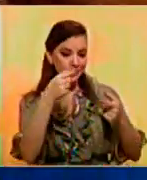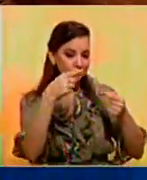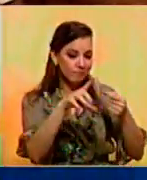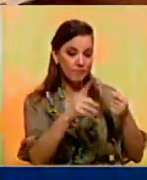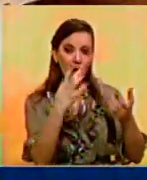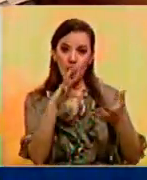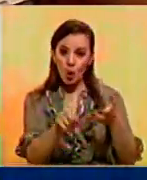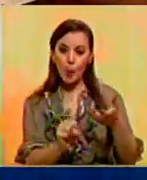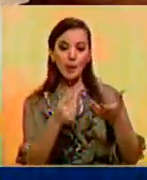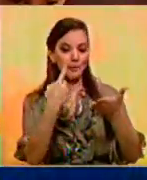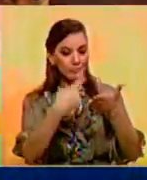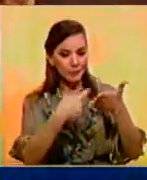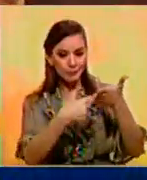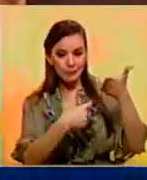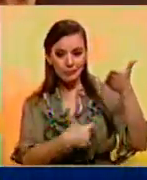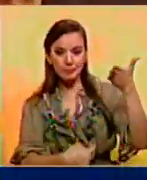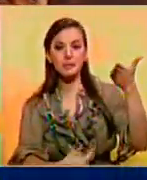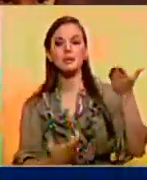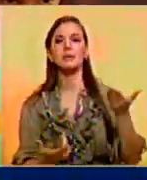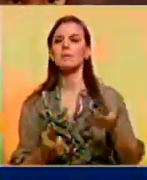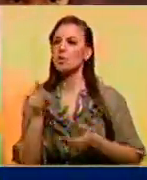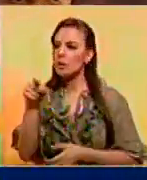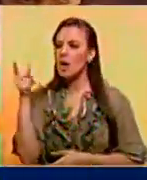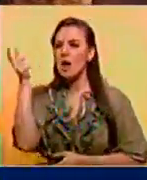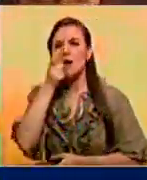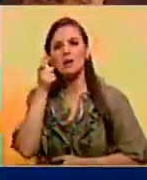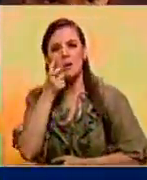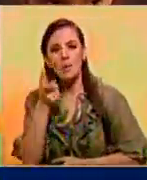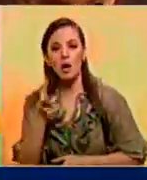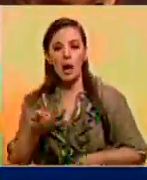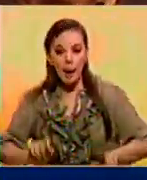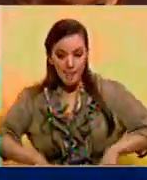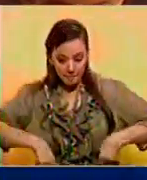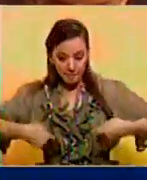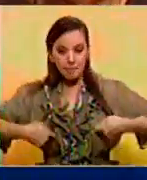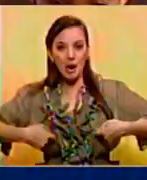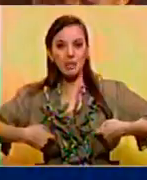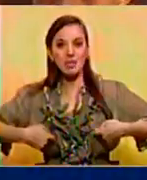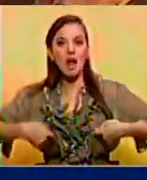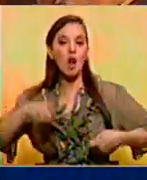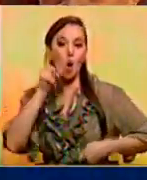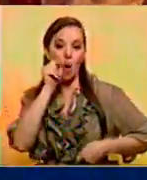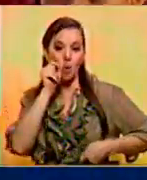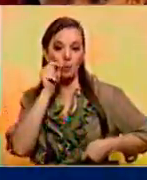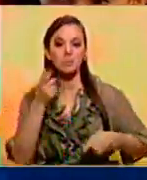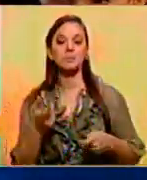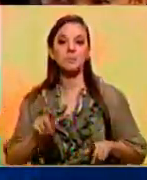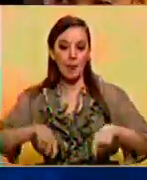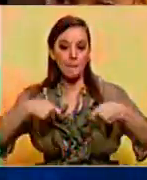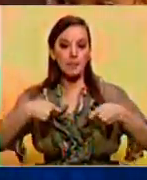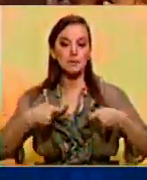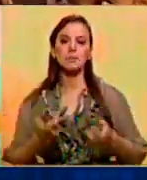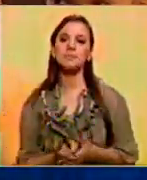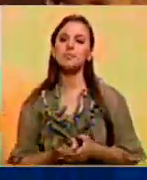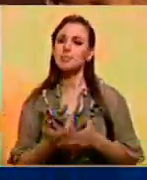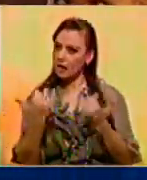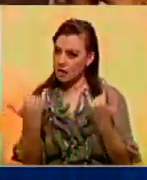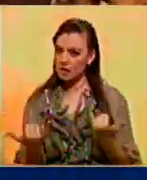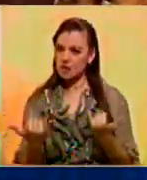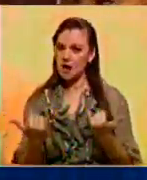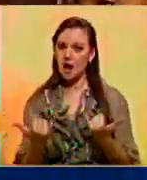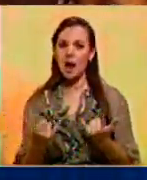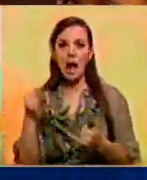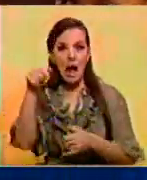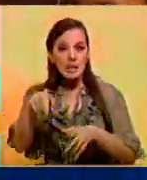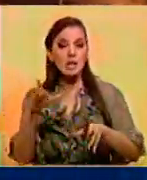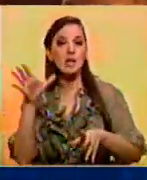en las listas. ¿Qué está buscando específicamente? El pantalón de que me faltaba del varón. ¿El pantalón de varón? ¿Y ya es lo último? Yo le compré